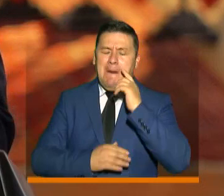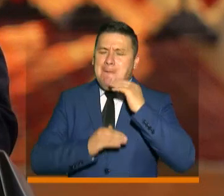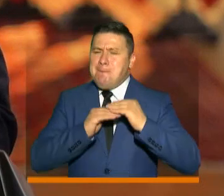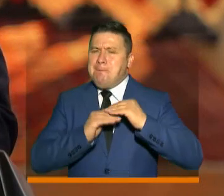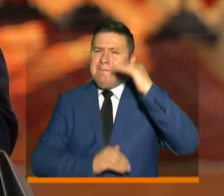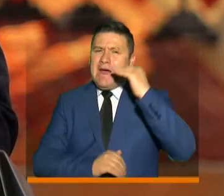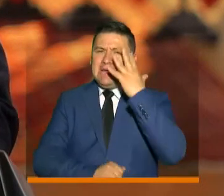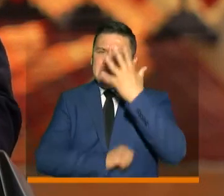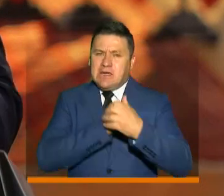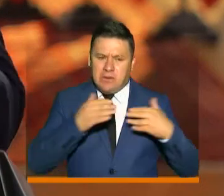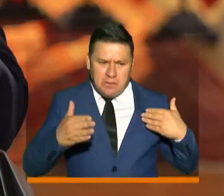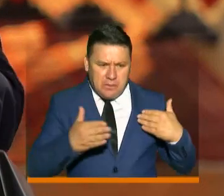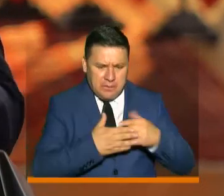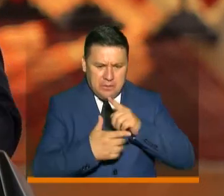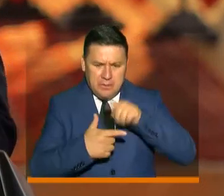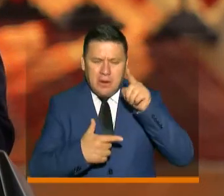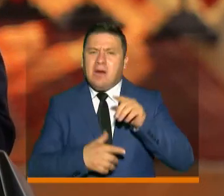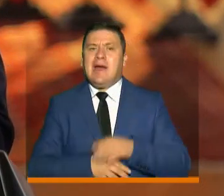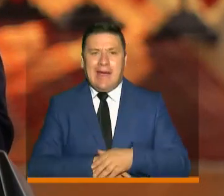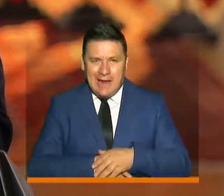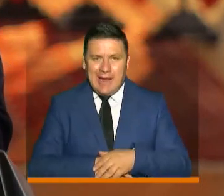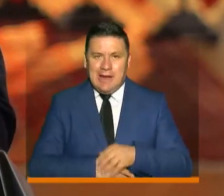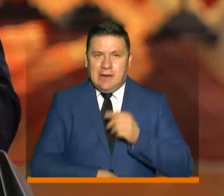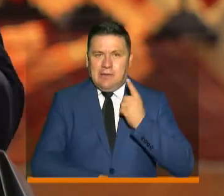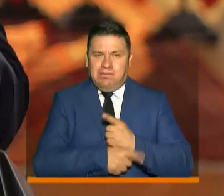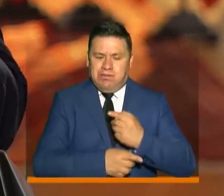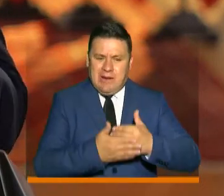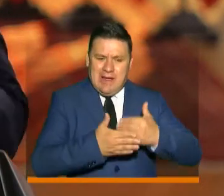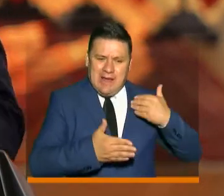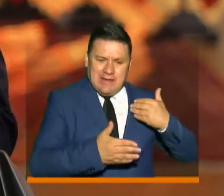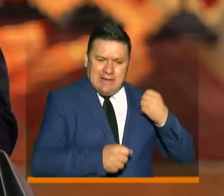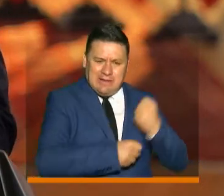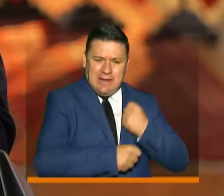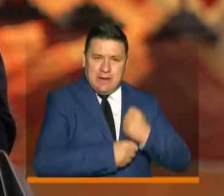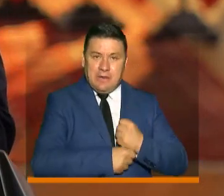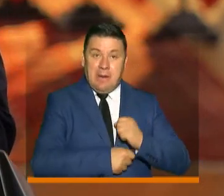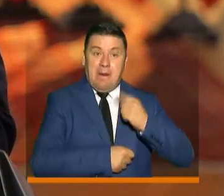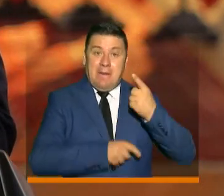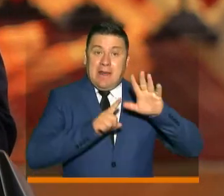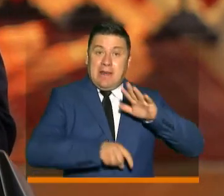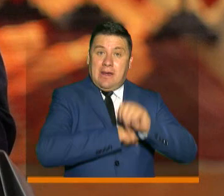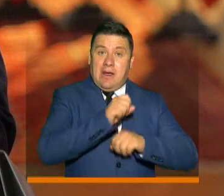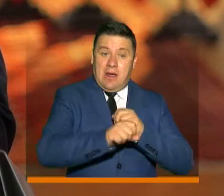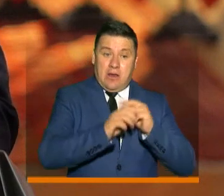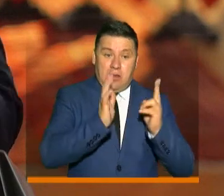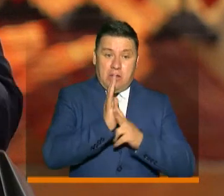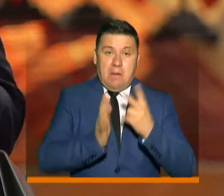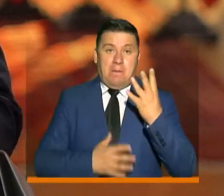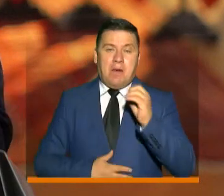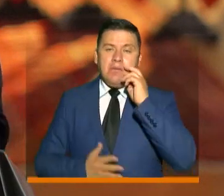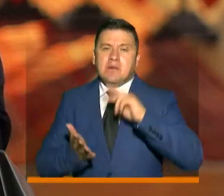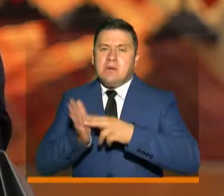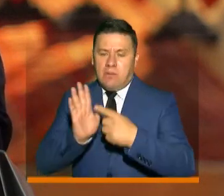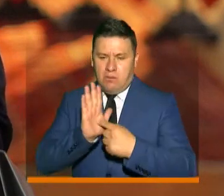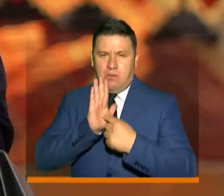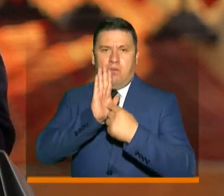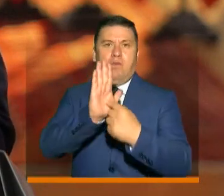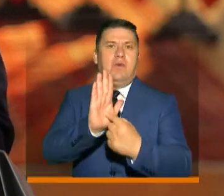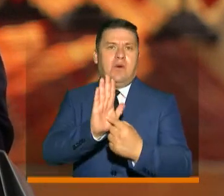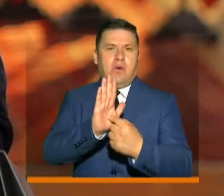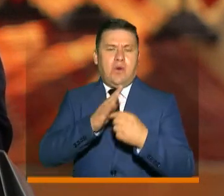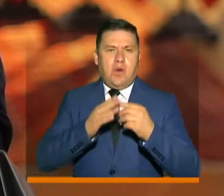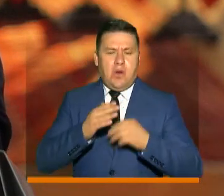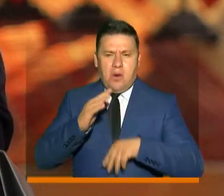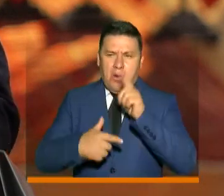mayor en cinco años fue consecuencia de ello y que el primer trimestre del año 2020 mostraba la